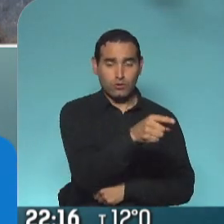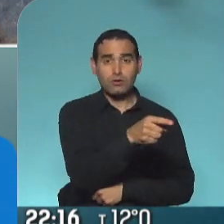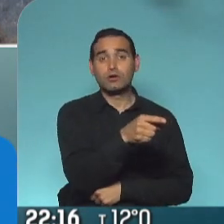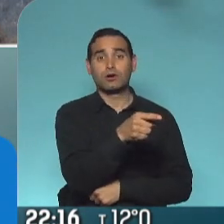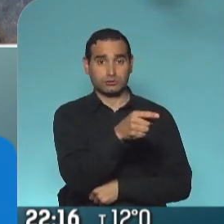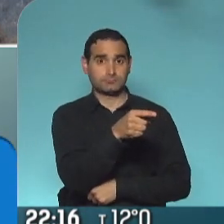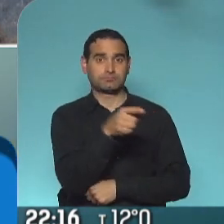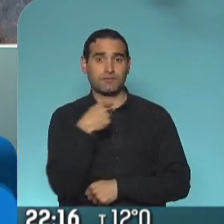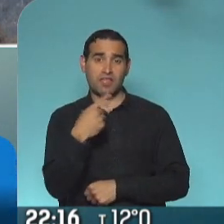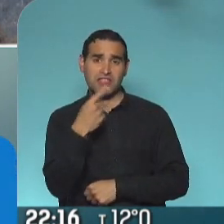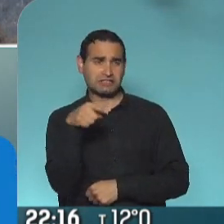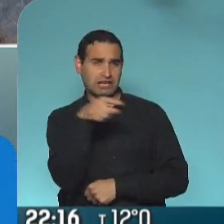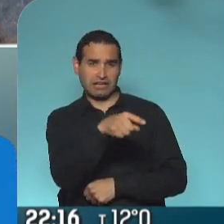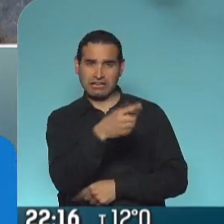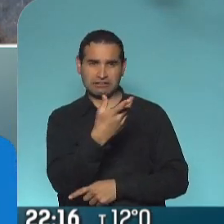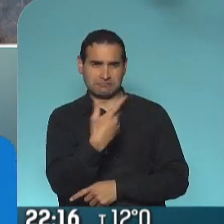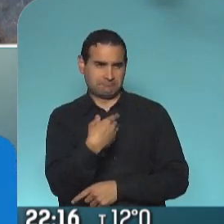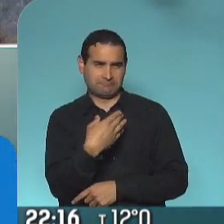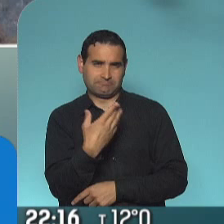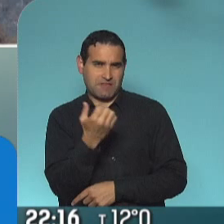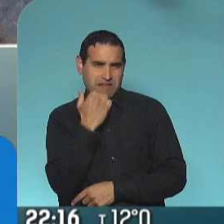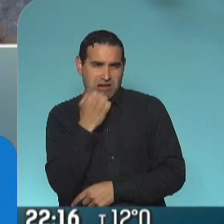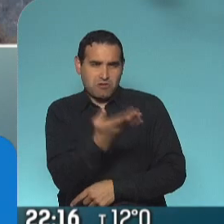a llegarlo, lo llamaron hasta cretino.